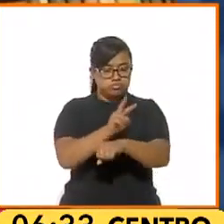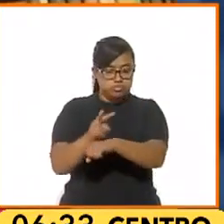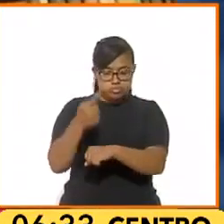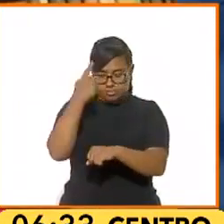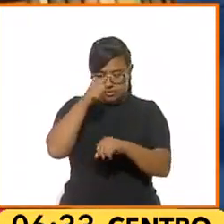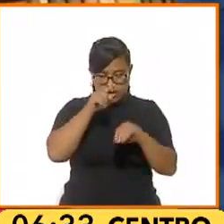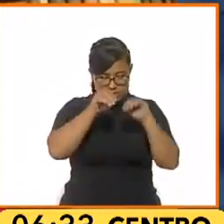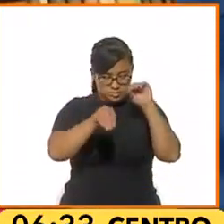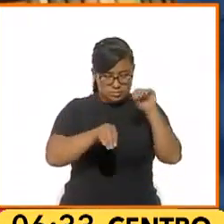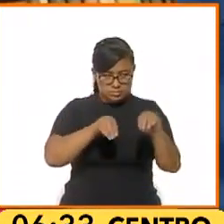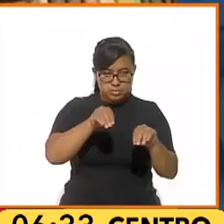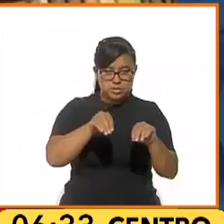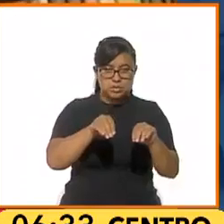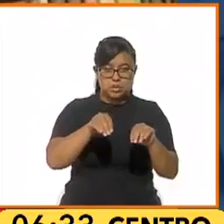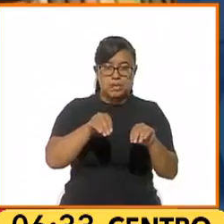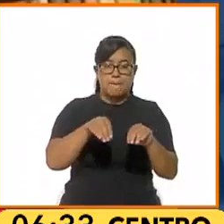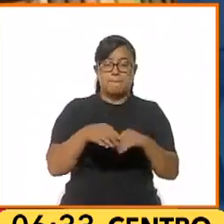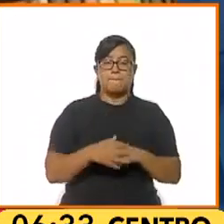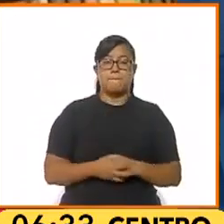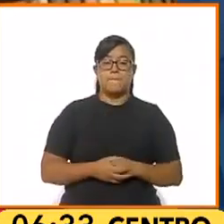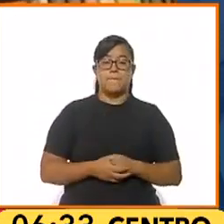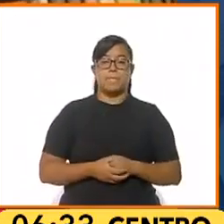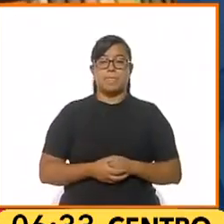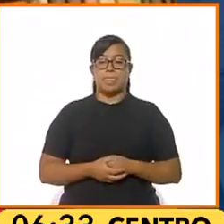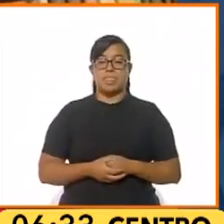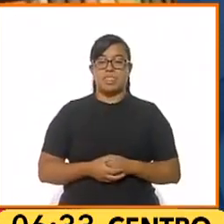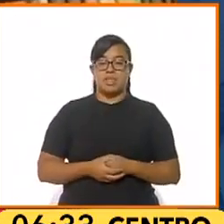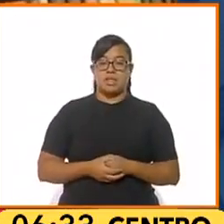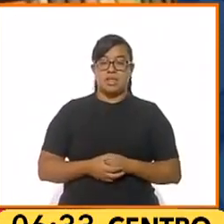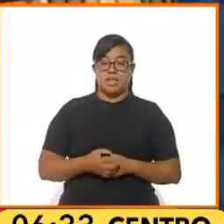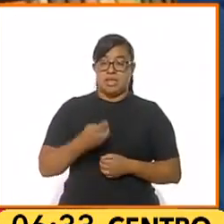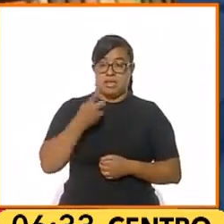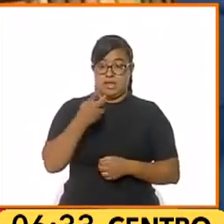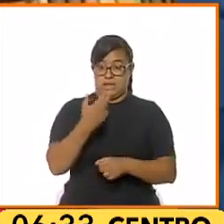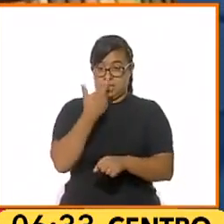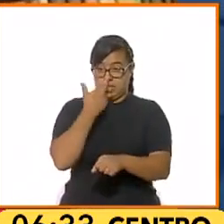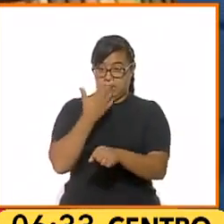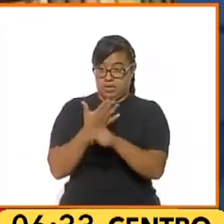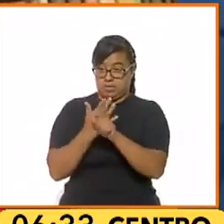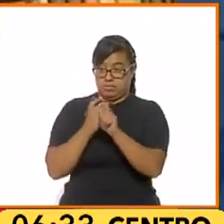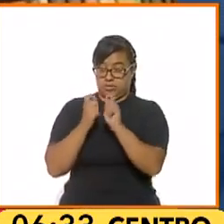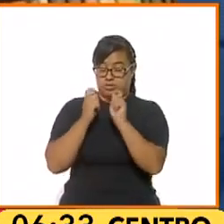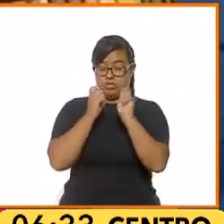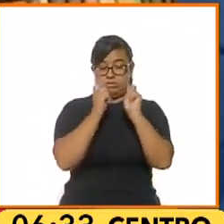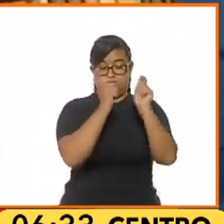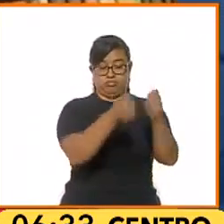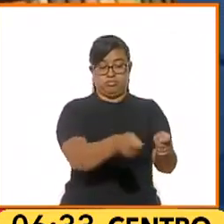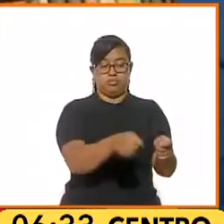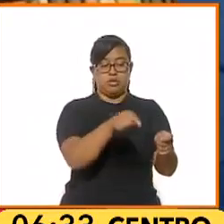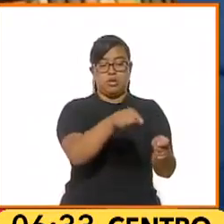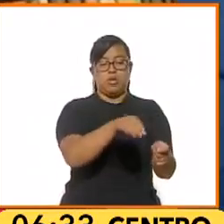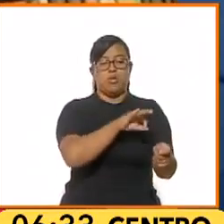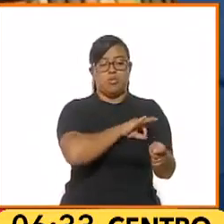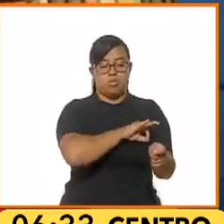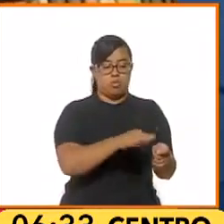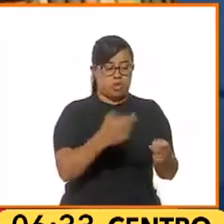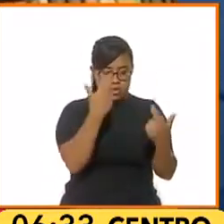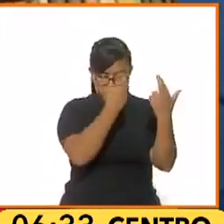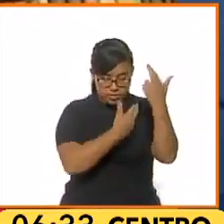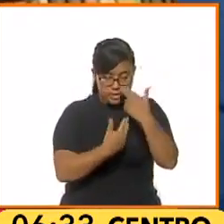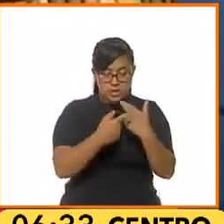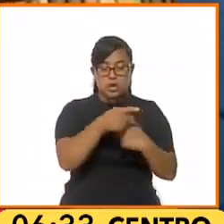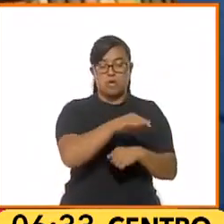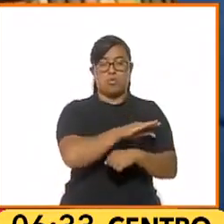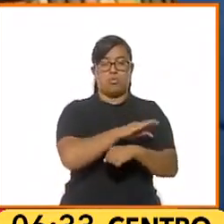contenidos, van a distribuirse esas atribuciones y por lo tanto podrán imponer sanciones. Como